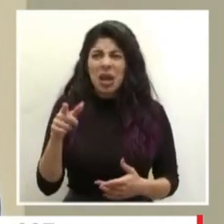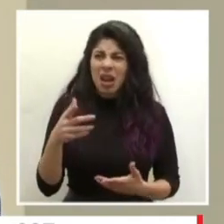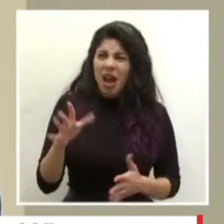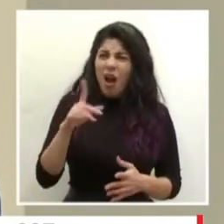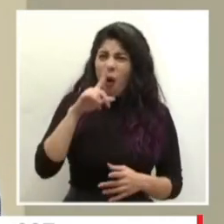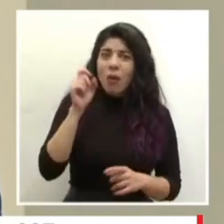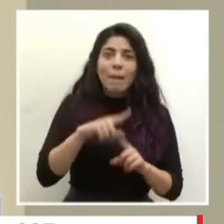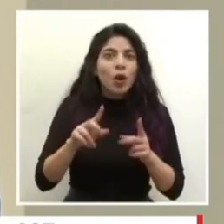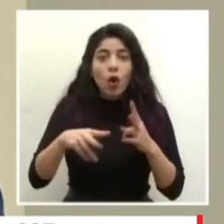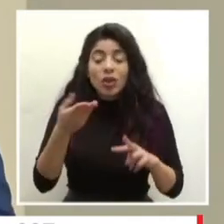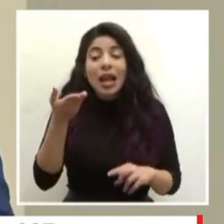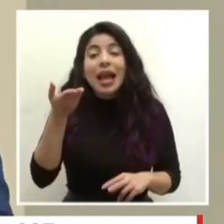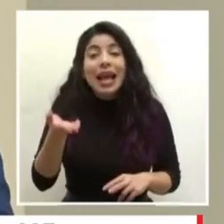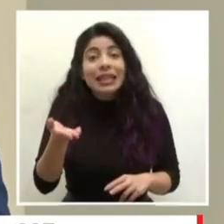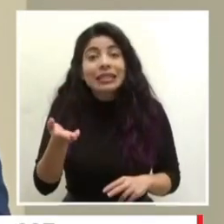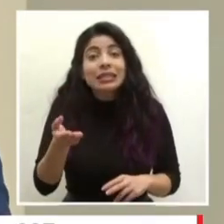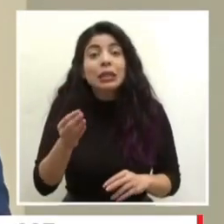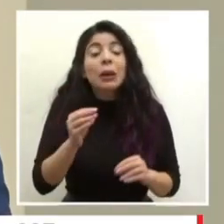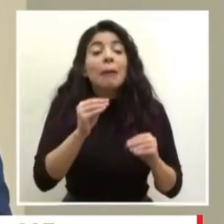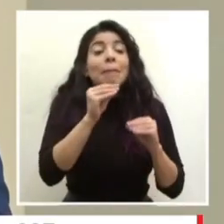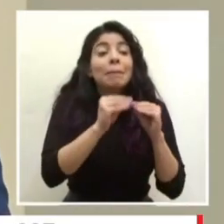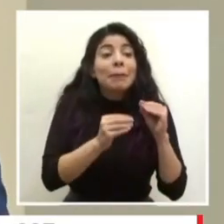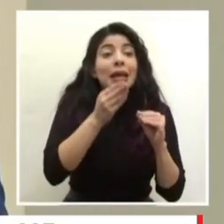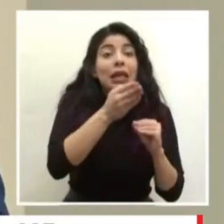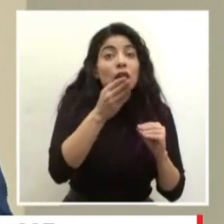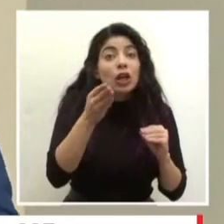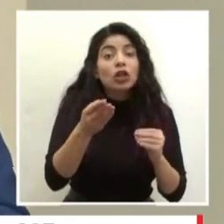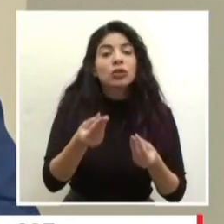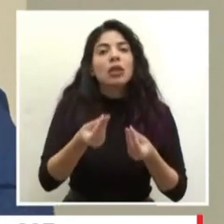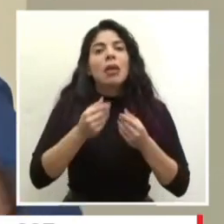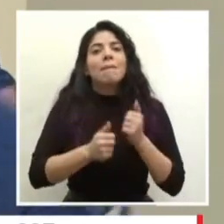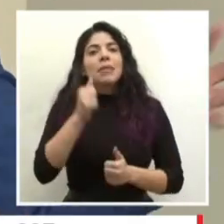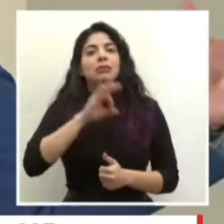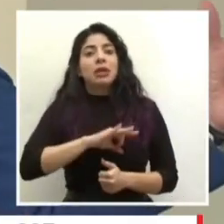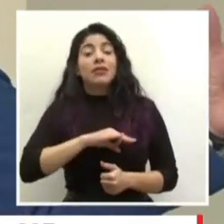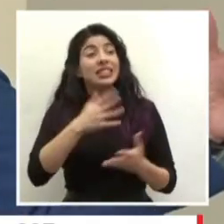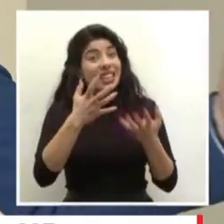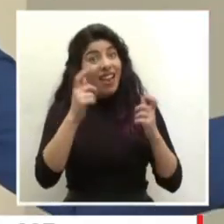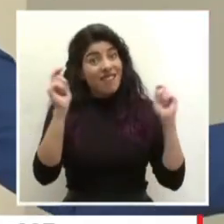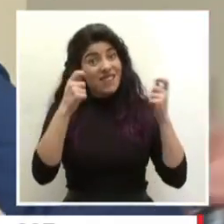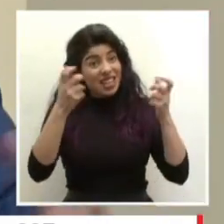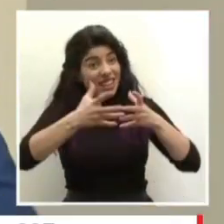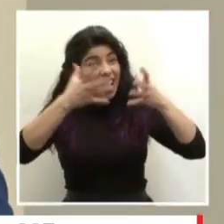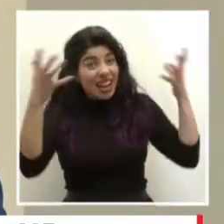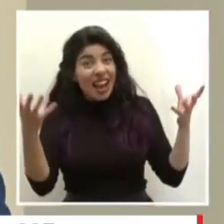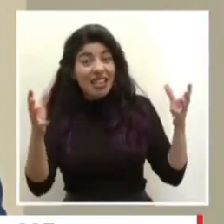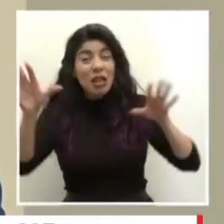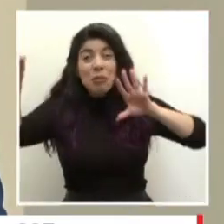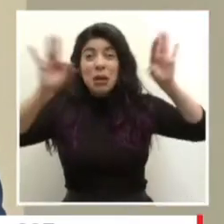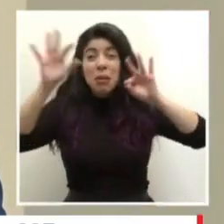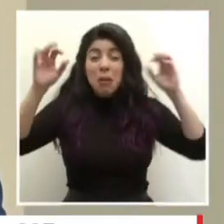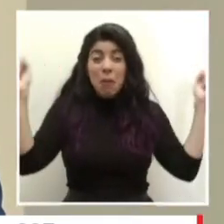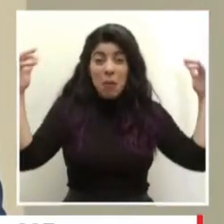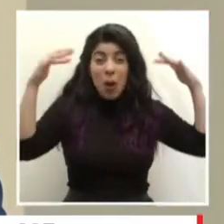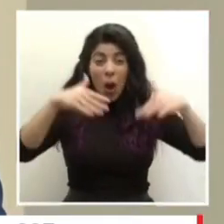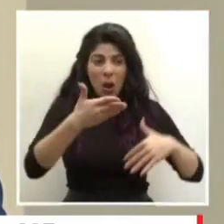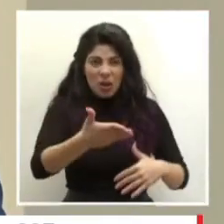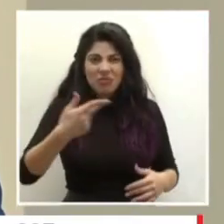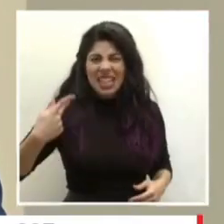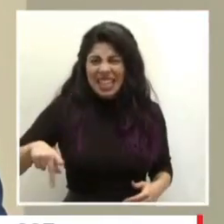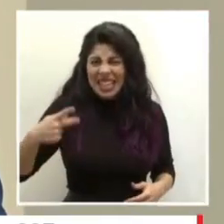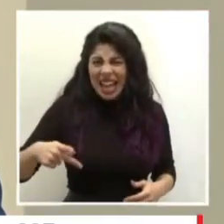lo contrario. O sea, aquí lo menos es más, en el sentido de que si queremos hacer una fiesta grande, invitar a todos, eso representa un